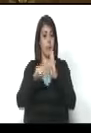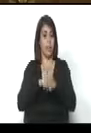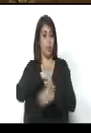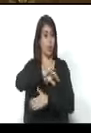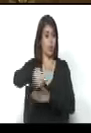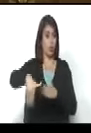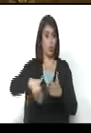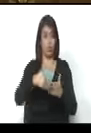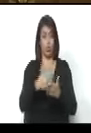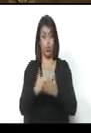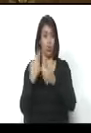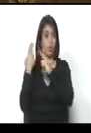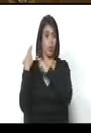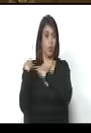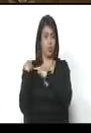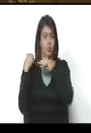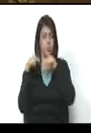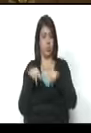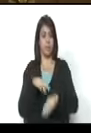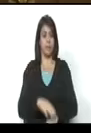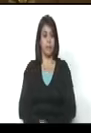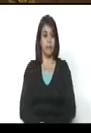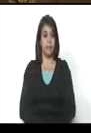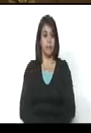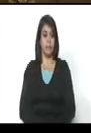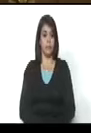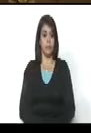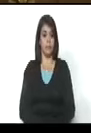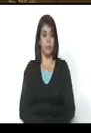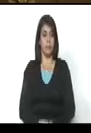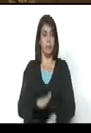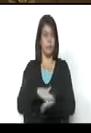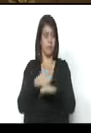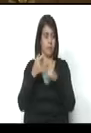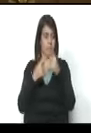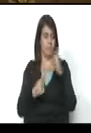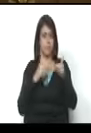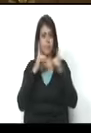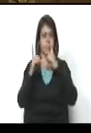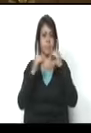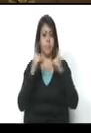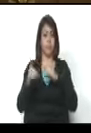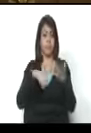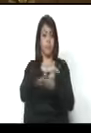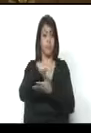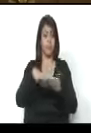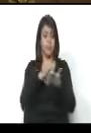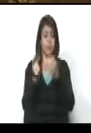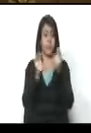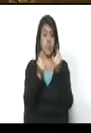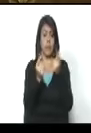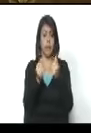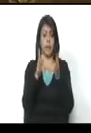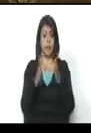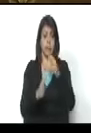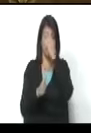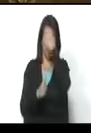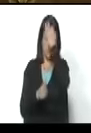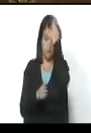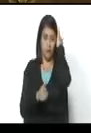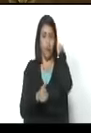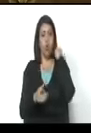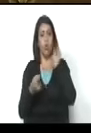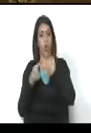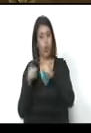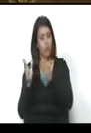Todos tienen responsabilidad sobre eso. Porque una cosa es debatir sobre crisis económica y otra